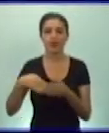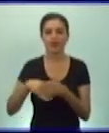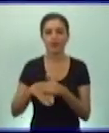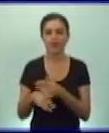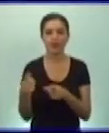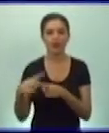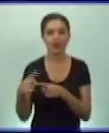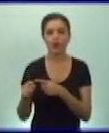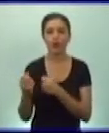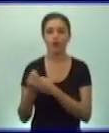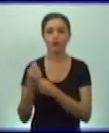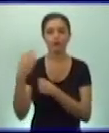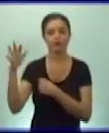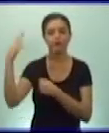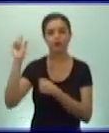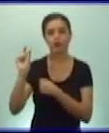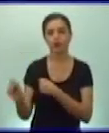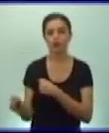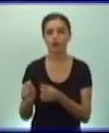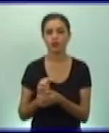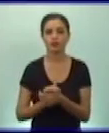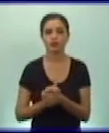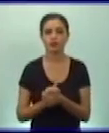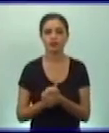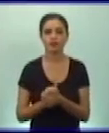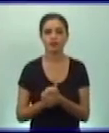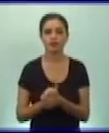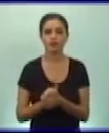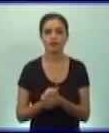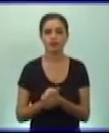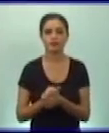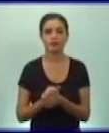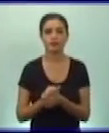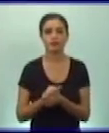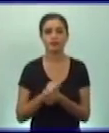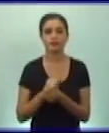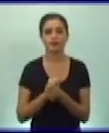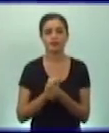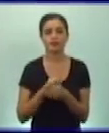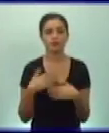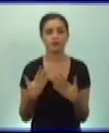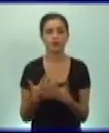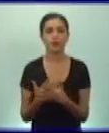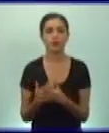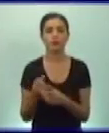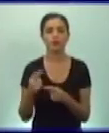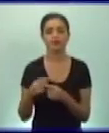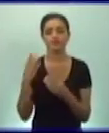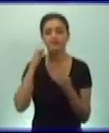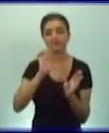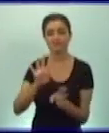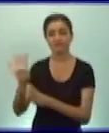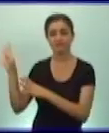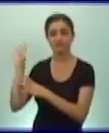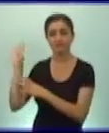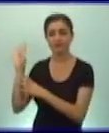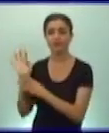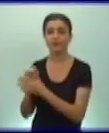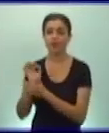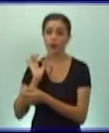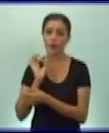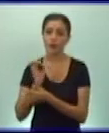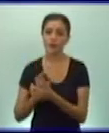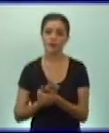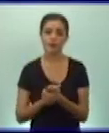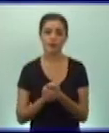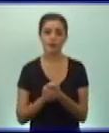las perspectivas de desarrollo para todos por igual, como la garantía del puesto de trabajo, la desaparición del tiempo